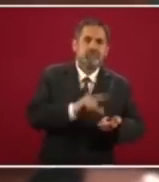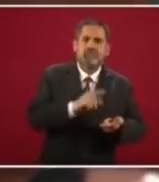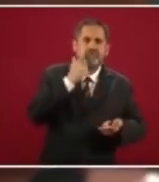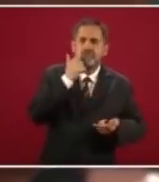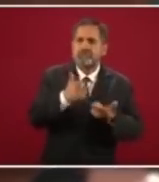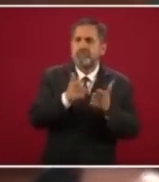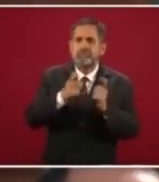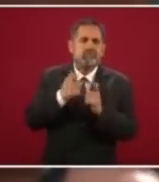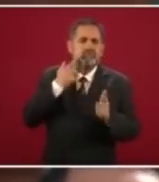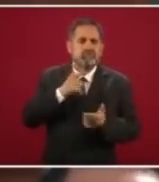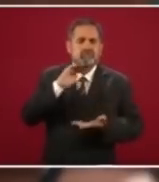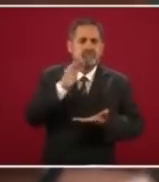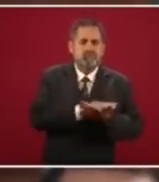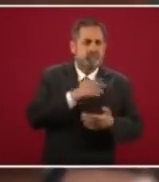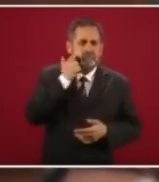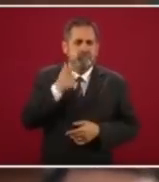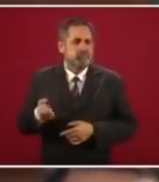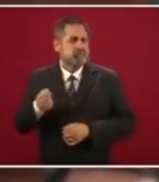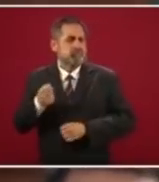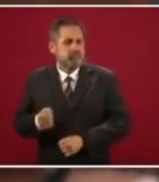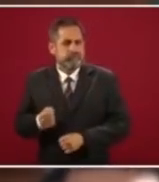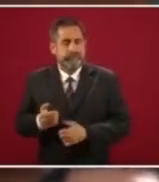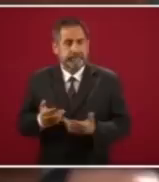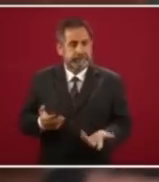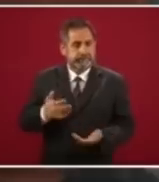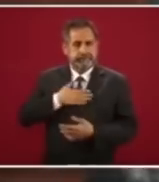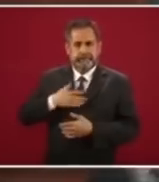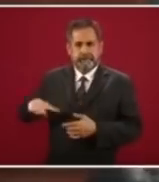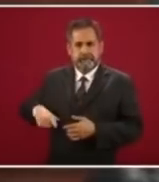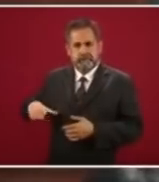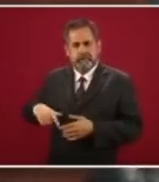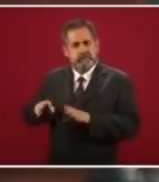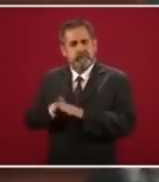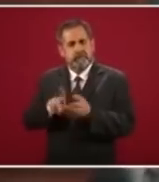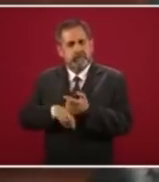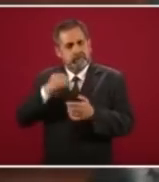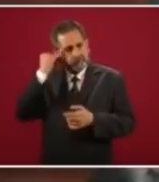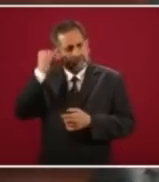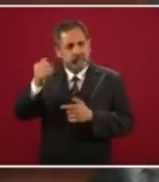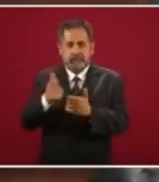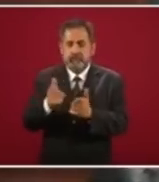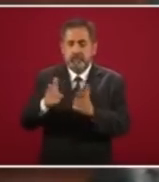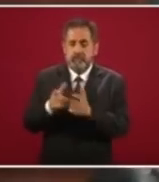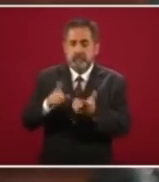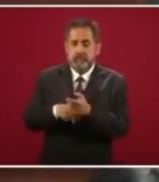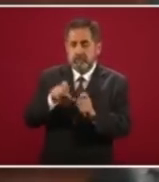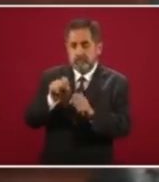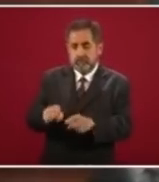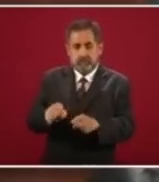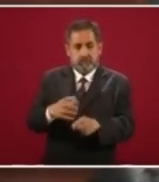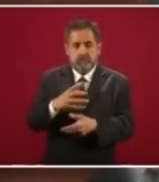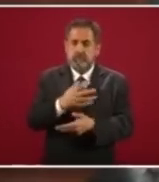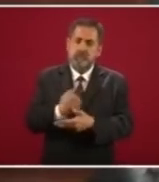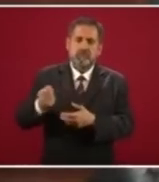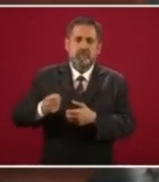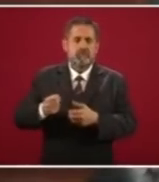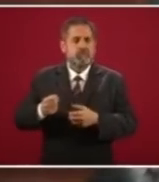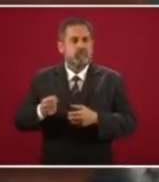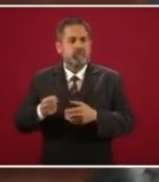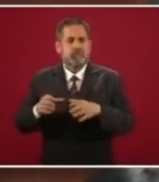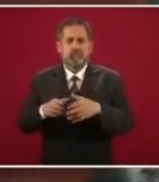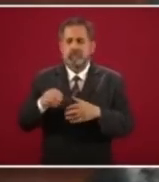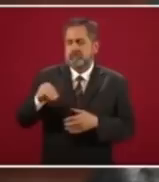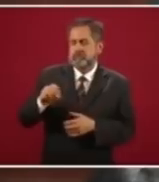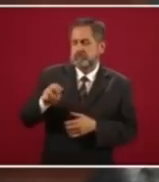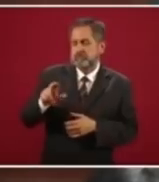políticos. Si esto, pues, es una de sus políticas de gobierno, y si este grupo se queda con el partido de Morena, ¿no se corre el peligro de que